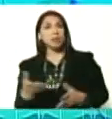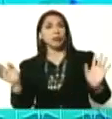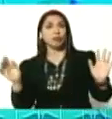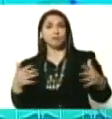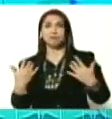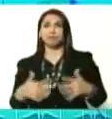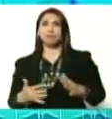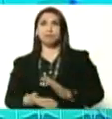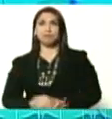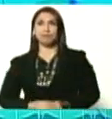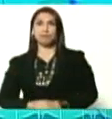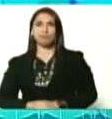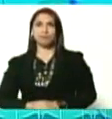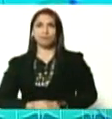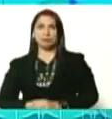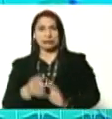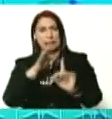bastante.